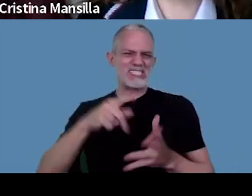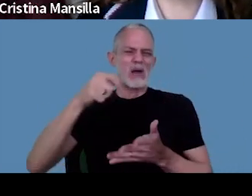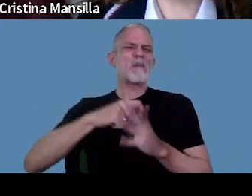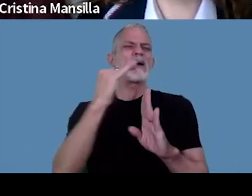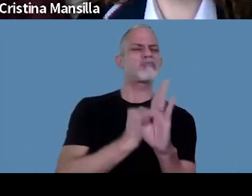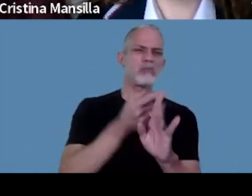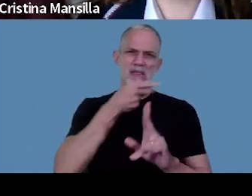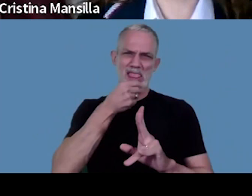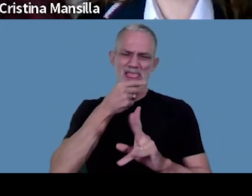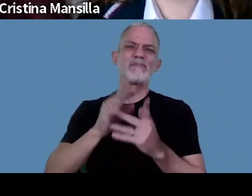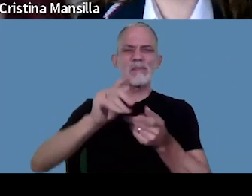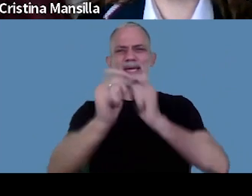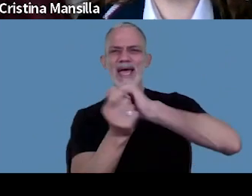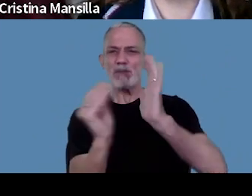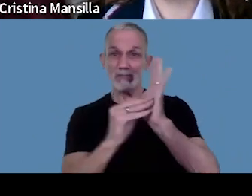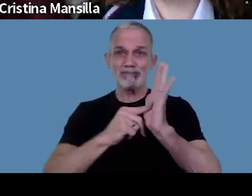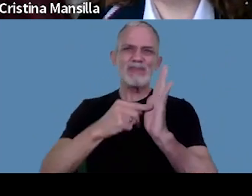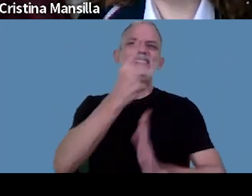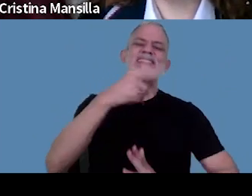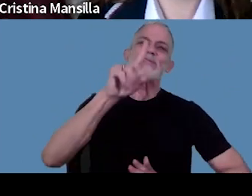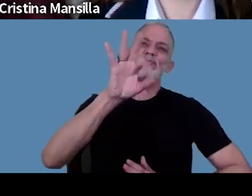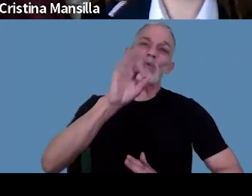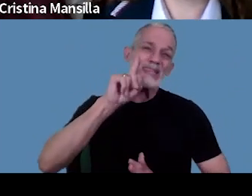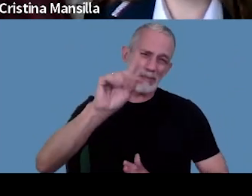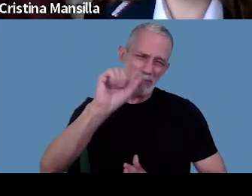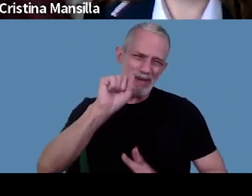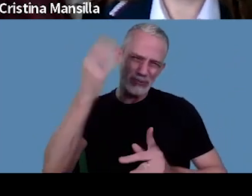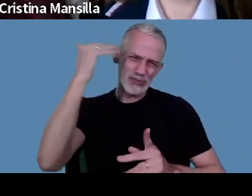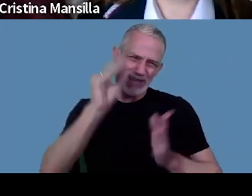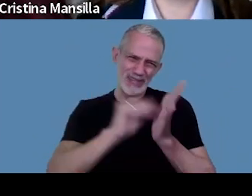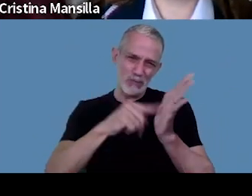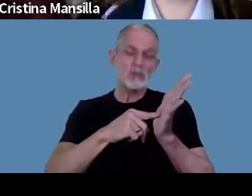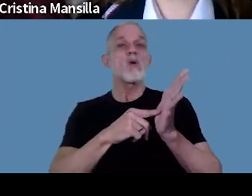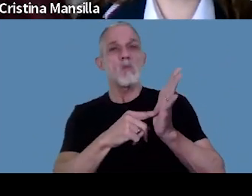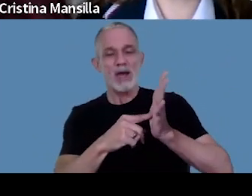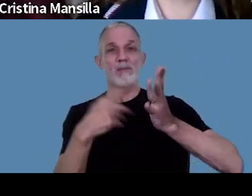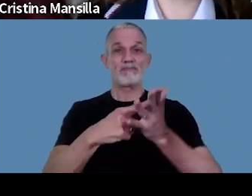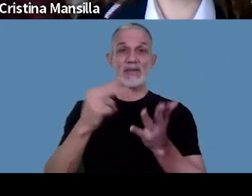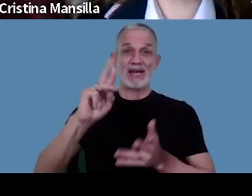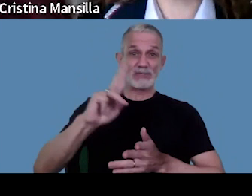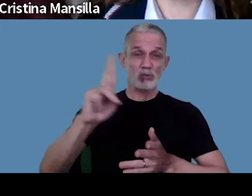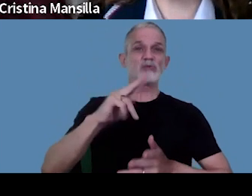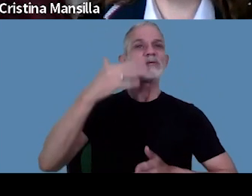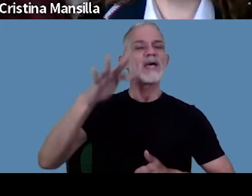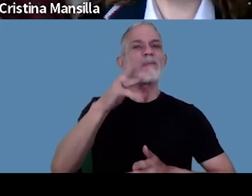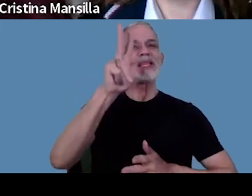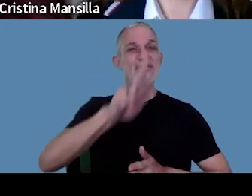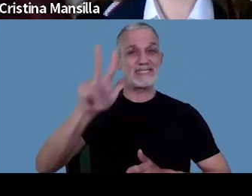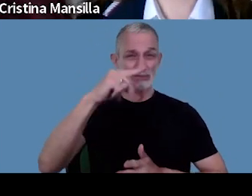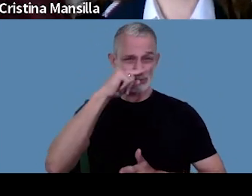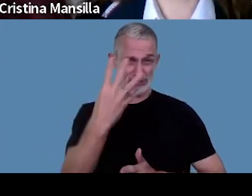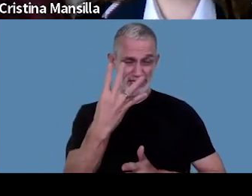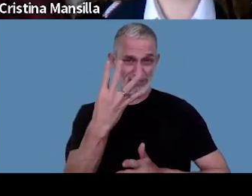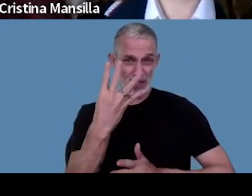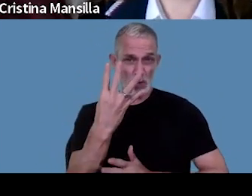incorporó la modificación hablábamos de 150.000 pesos. Bueno, la resolución 5.374,